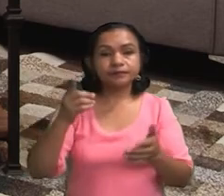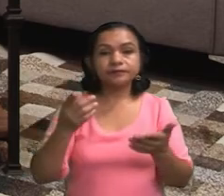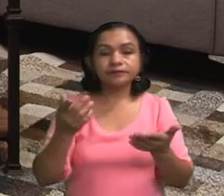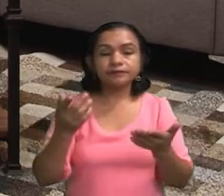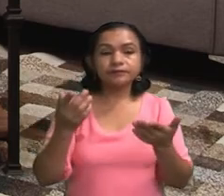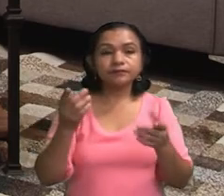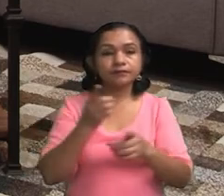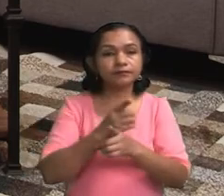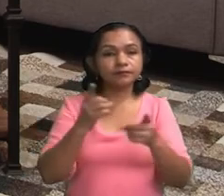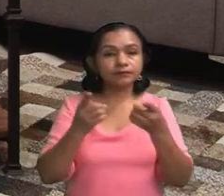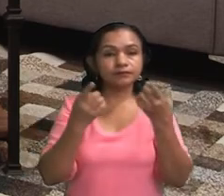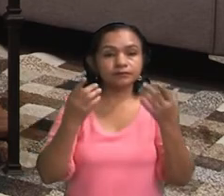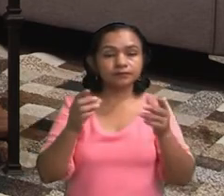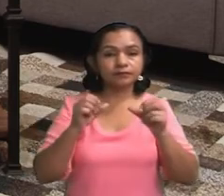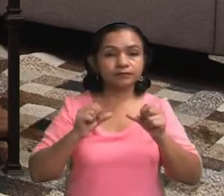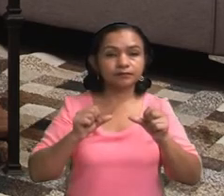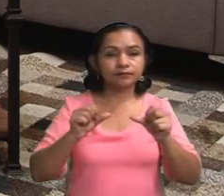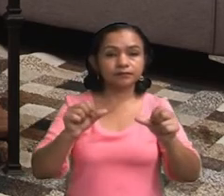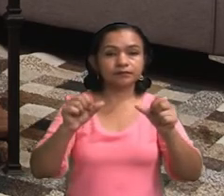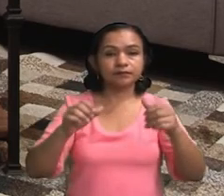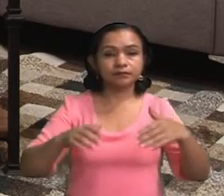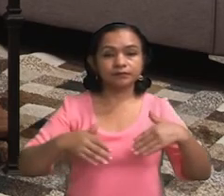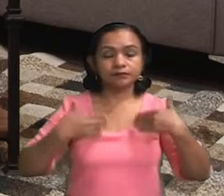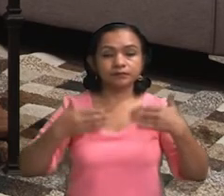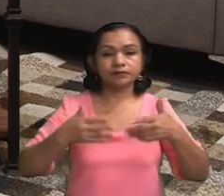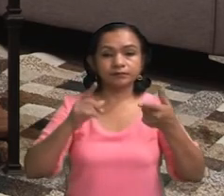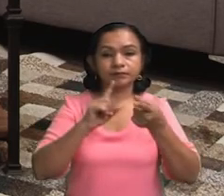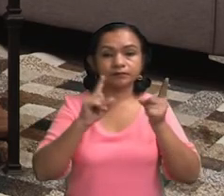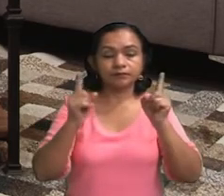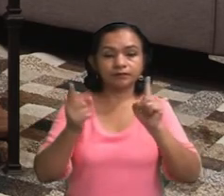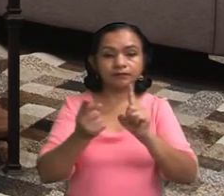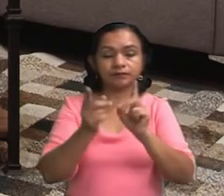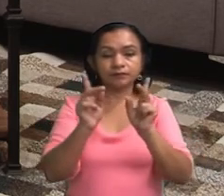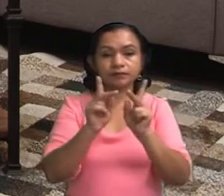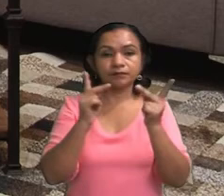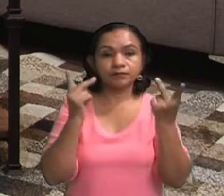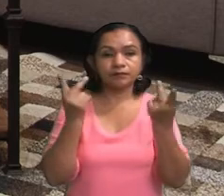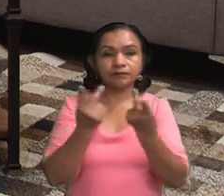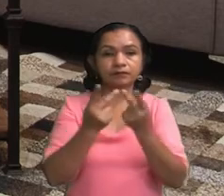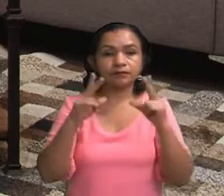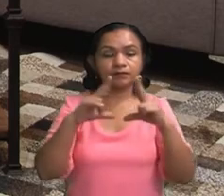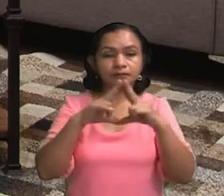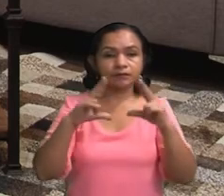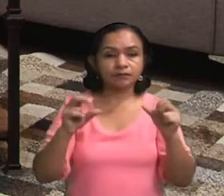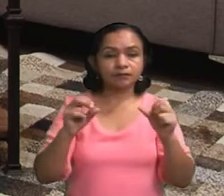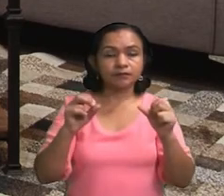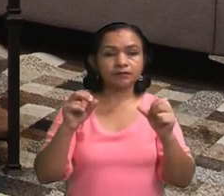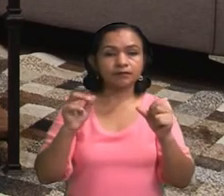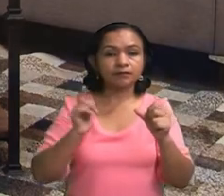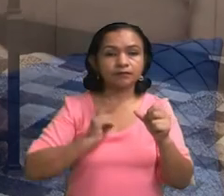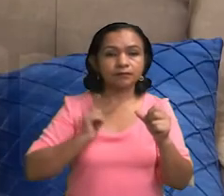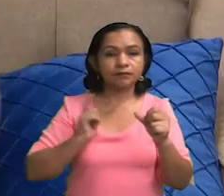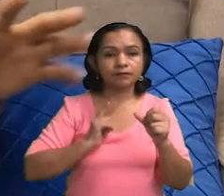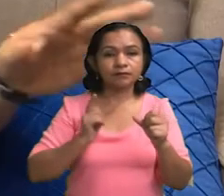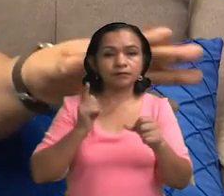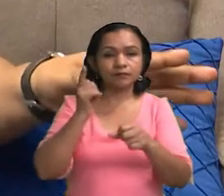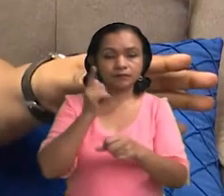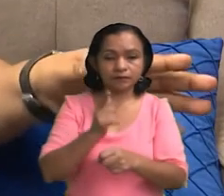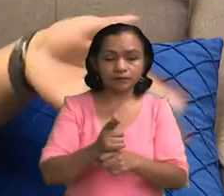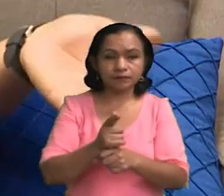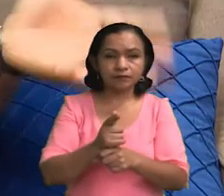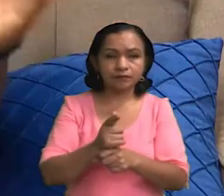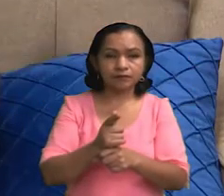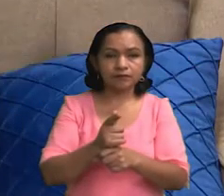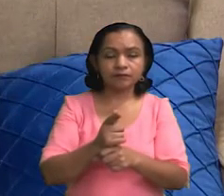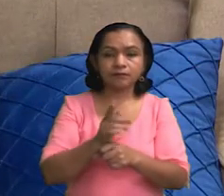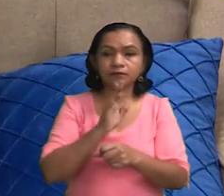son garantía también de continuidad para la alegría y la transformación de la realidad del pueblo nicaragüense. Diputado, dentro de esta dinámica tenemos un video que vamos a presentarle y quisiera